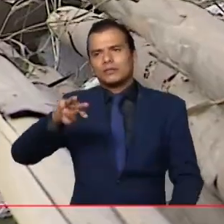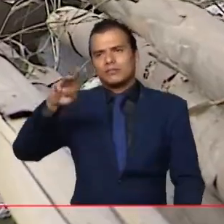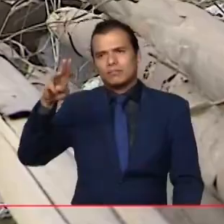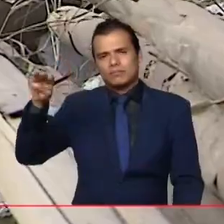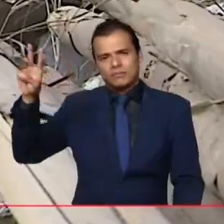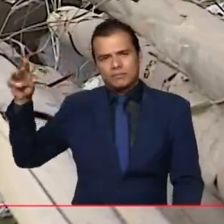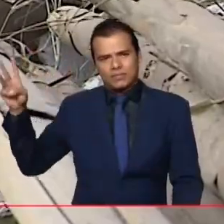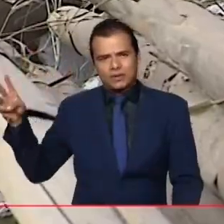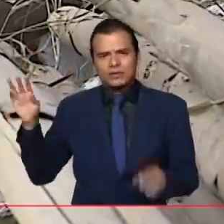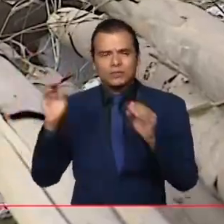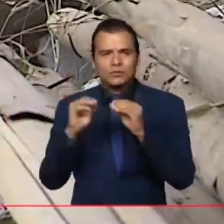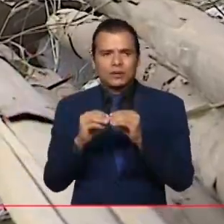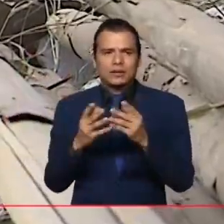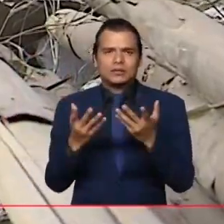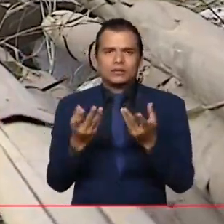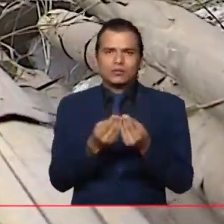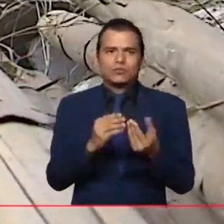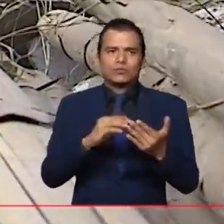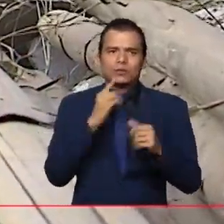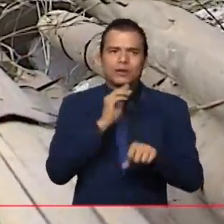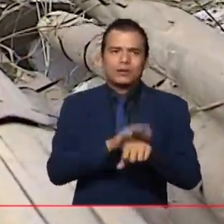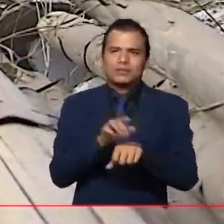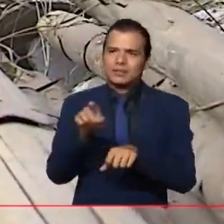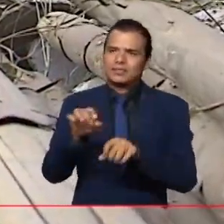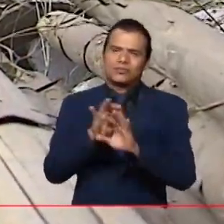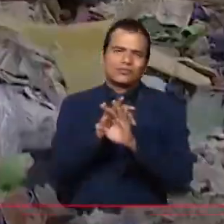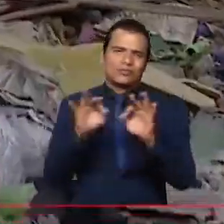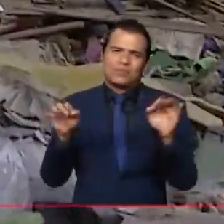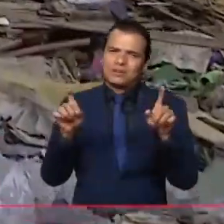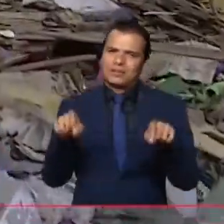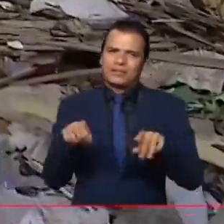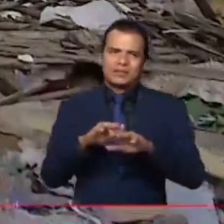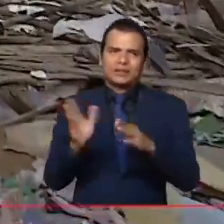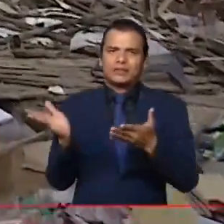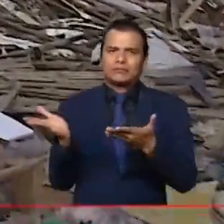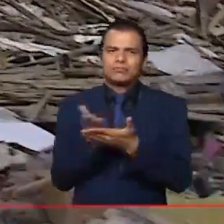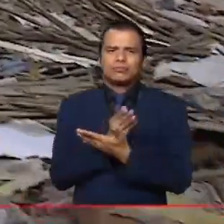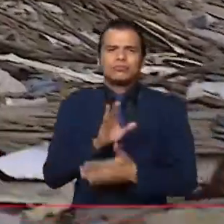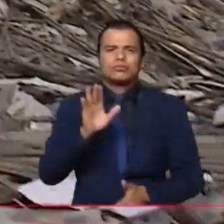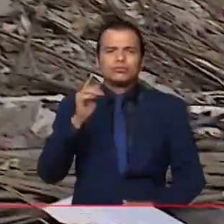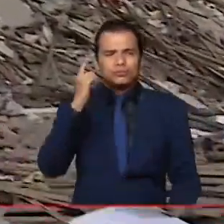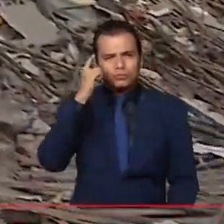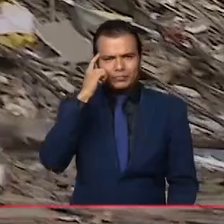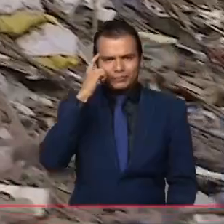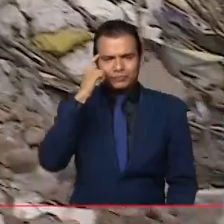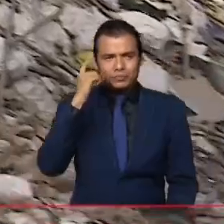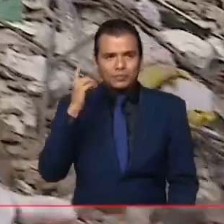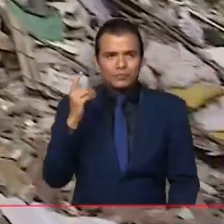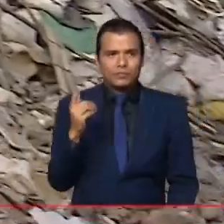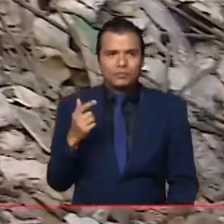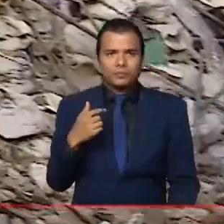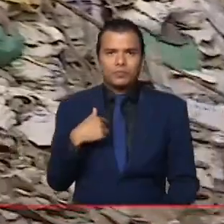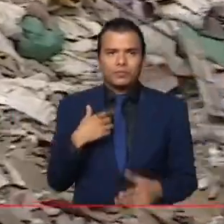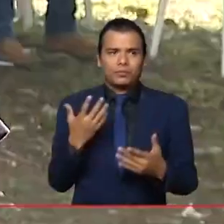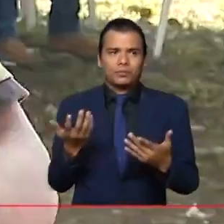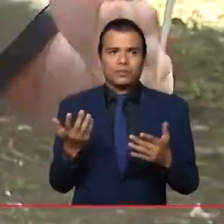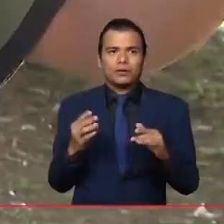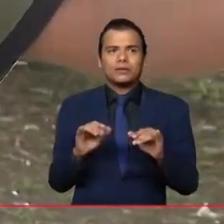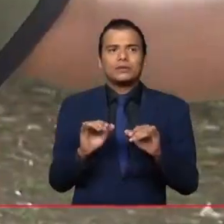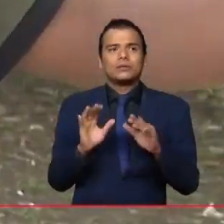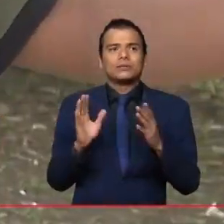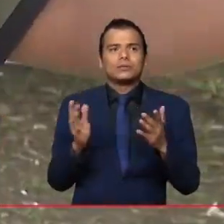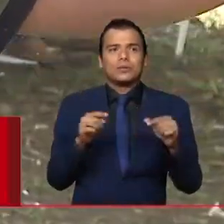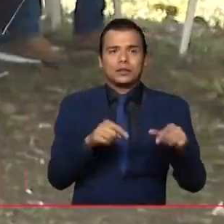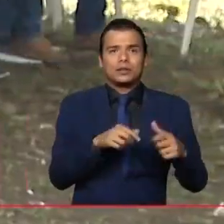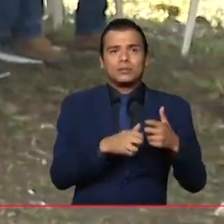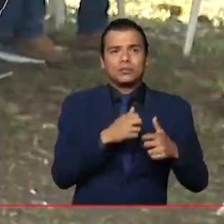piden que sí urge que la saquen de la 50. El tema no es ubicar una problemática al lado de